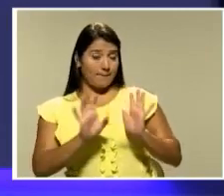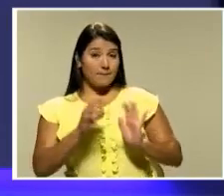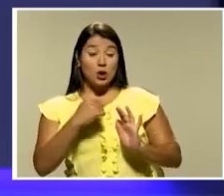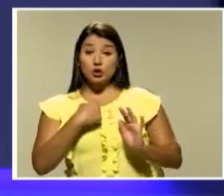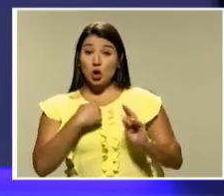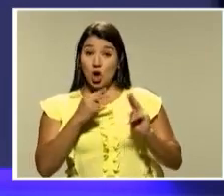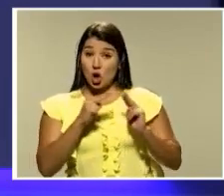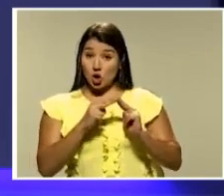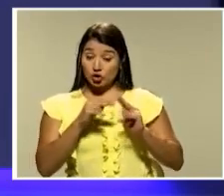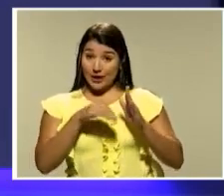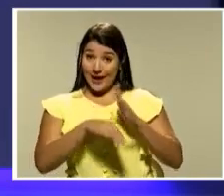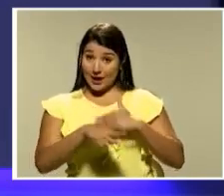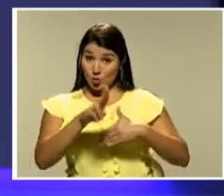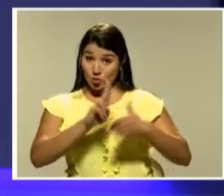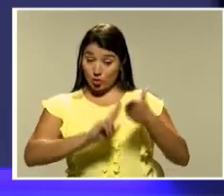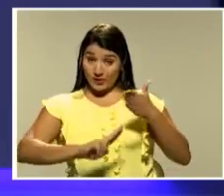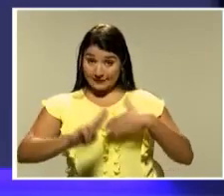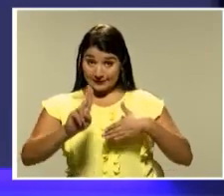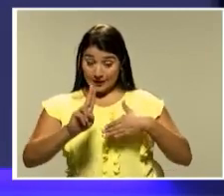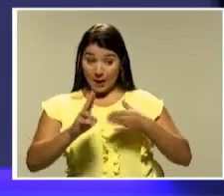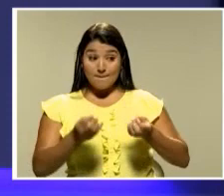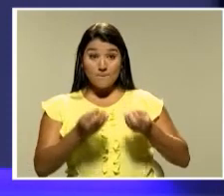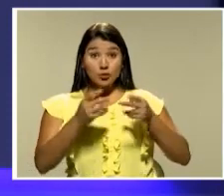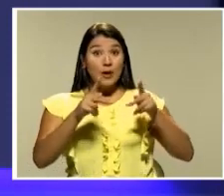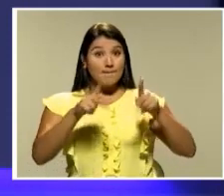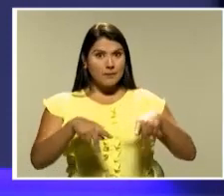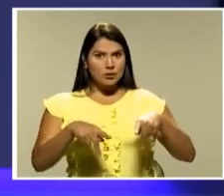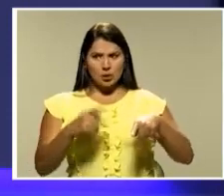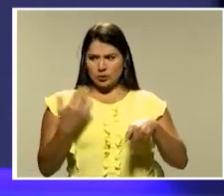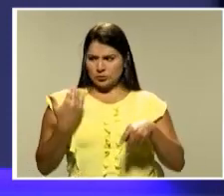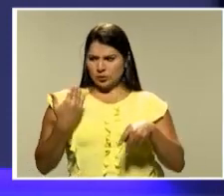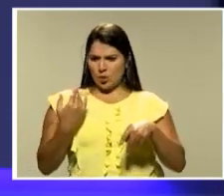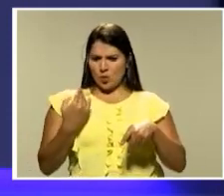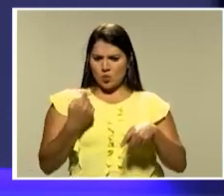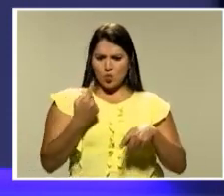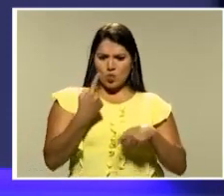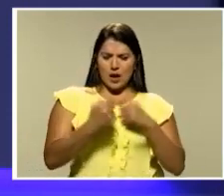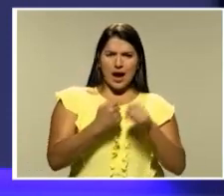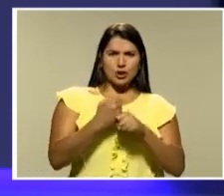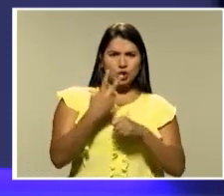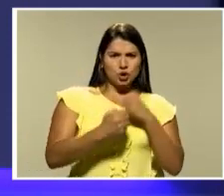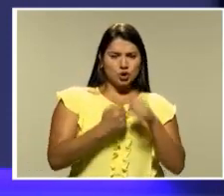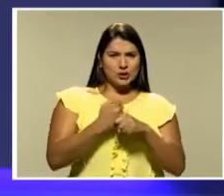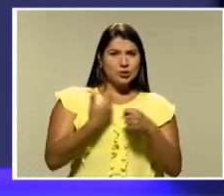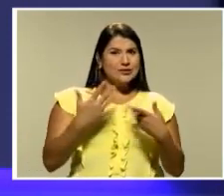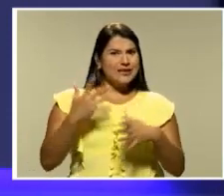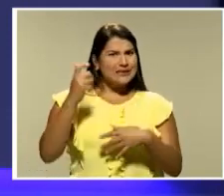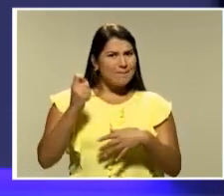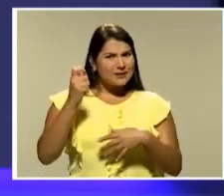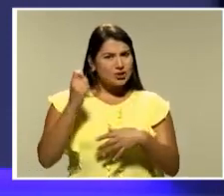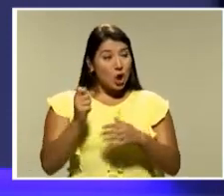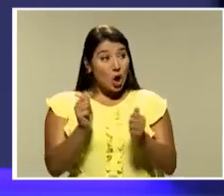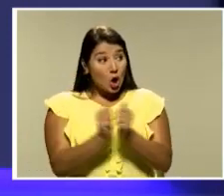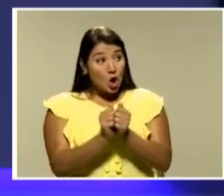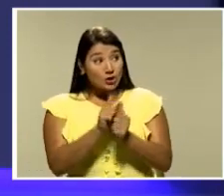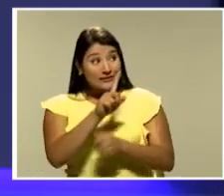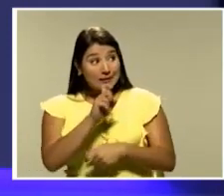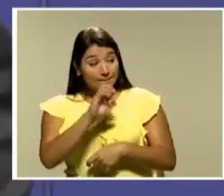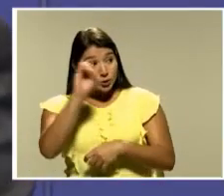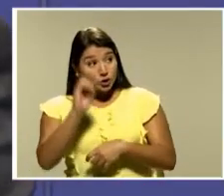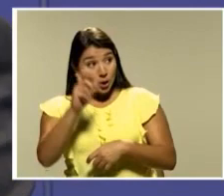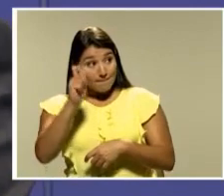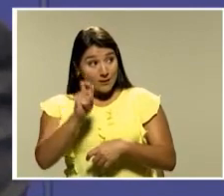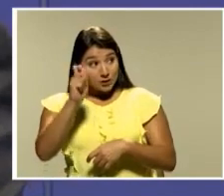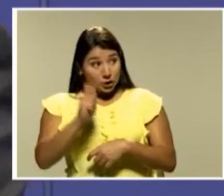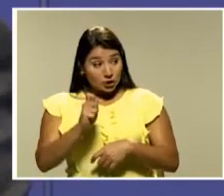conocí en la universidad gente que hace muy poco, 1 año, 2 años, se pensionaba con el 100%.